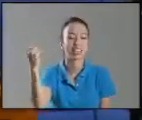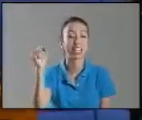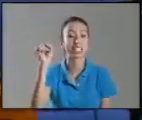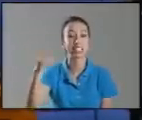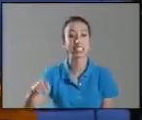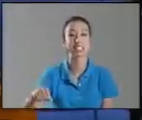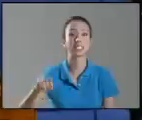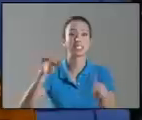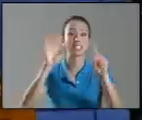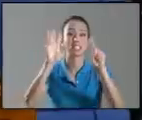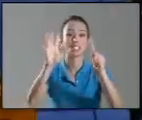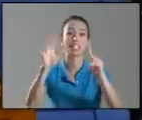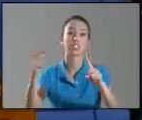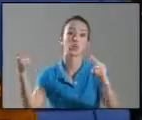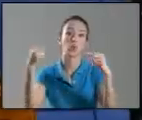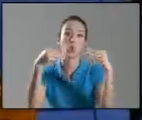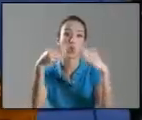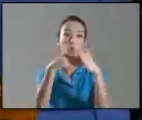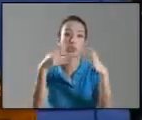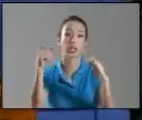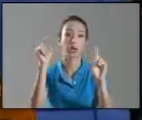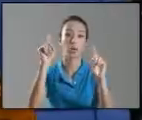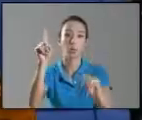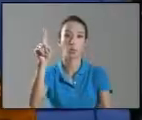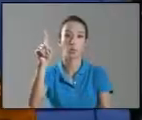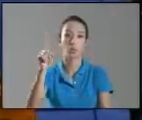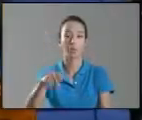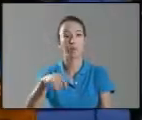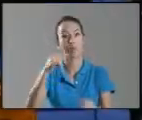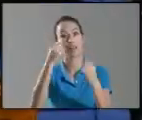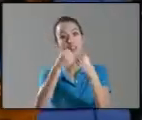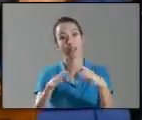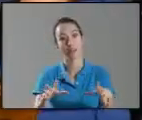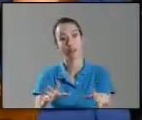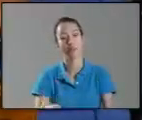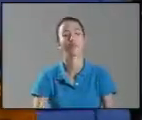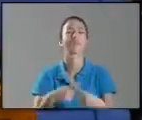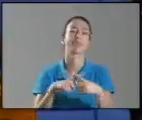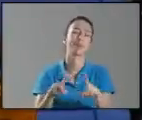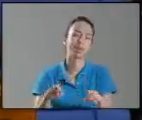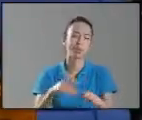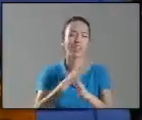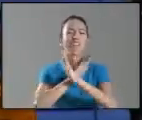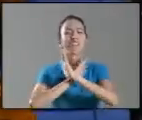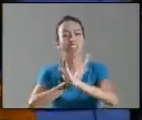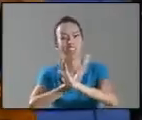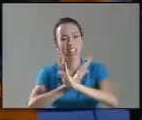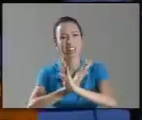nos desquitamos. Que se van a andar desquitando, hermano, si 6-1 los dejaron a los pobres.